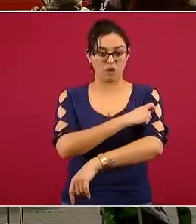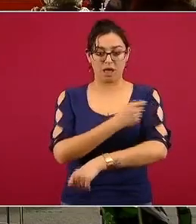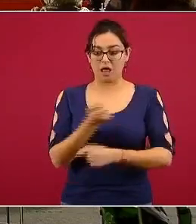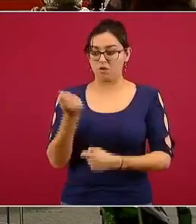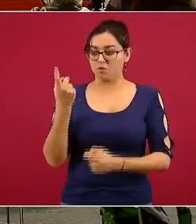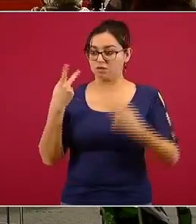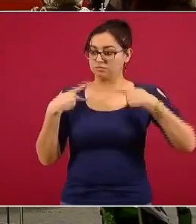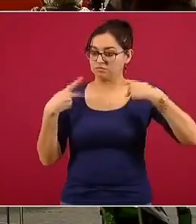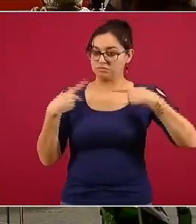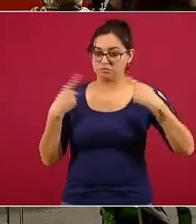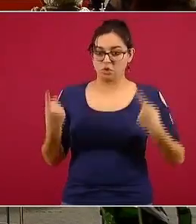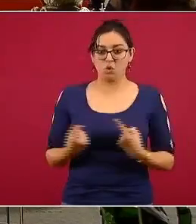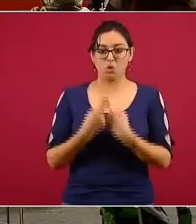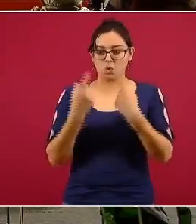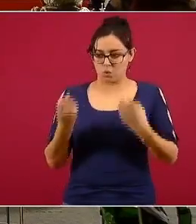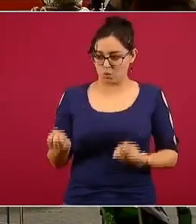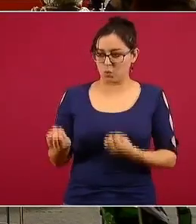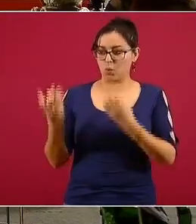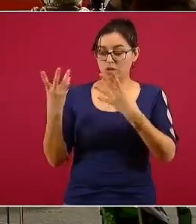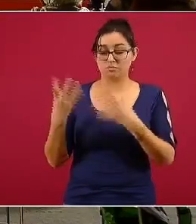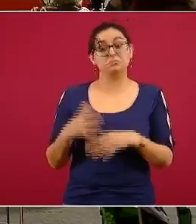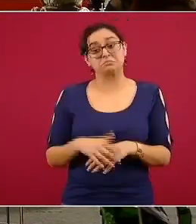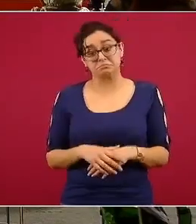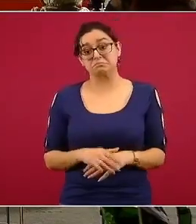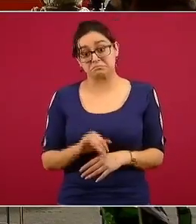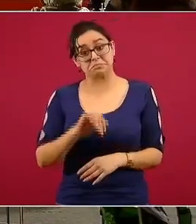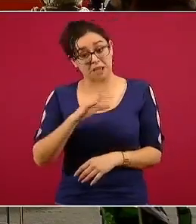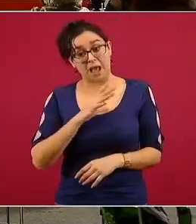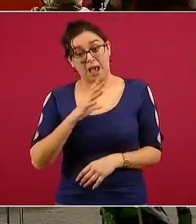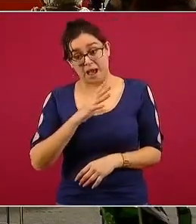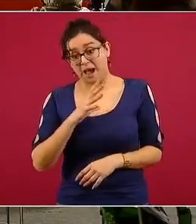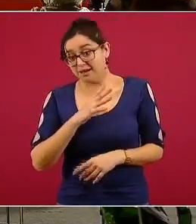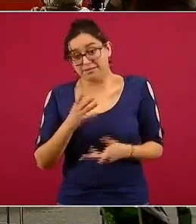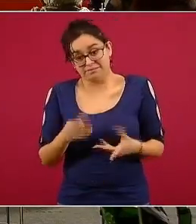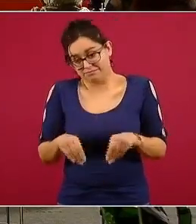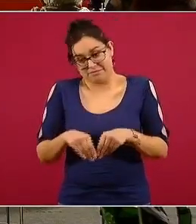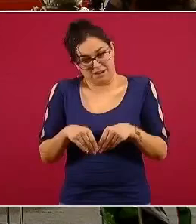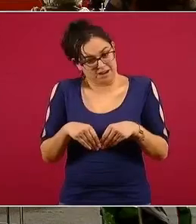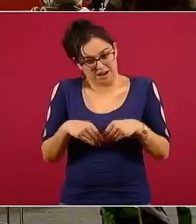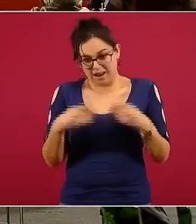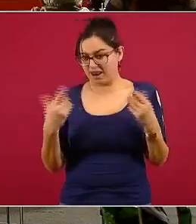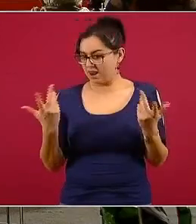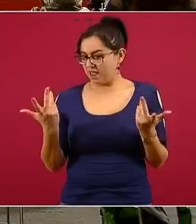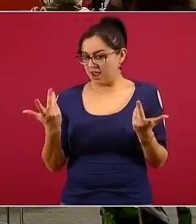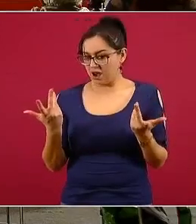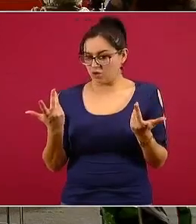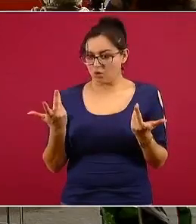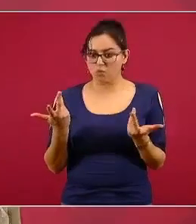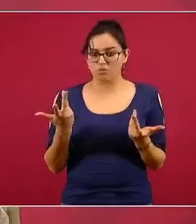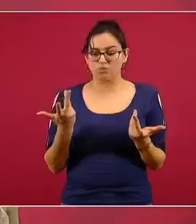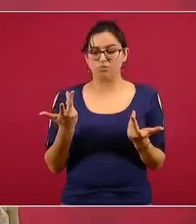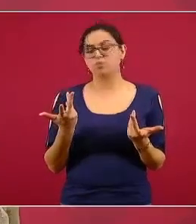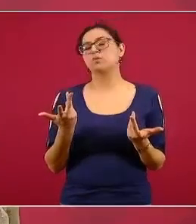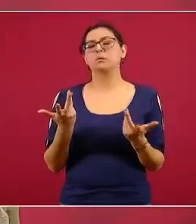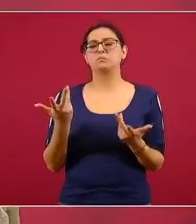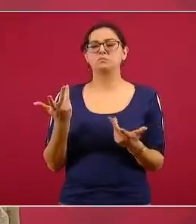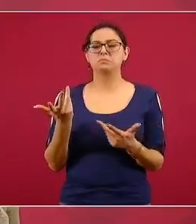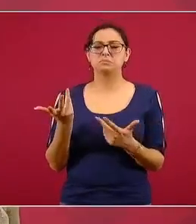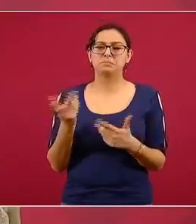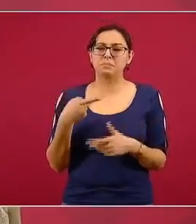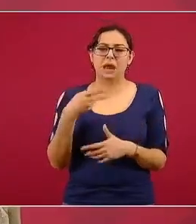adversos. Recuerden que sí hay efectos adversos, digo, una parte muy importante sí es que la gran mayoría son efectos muy leves,